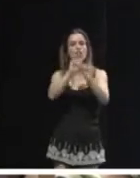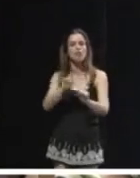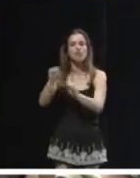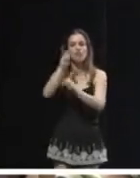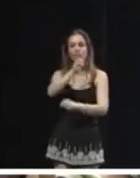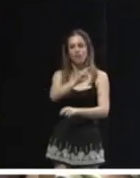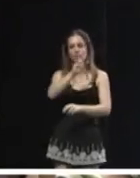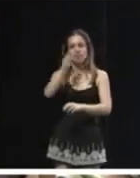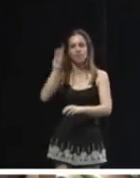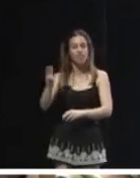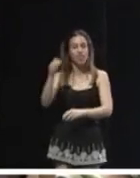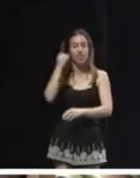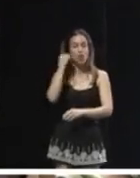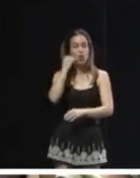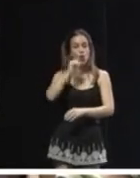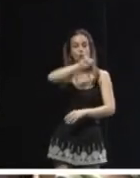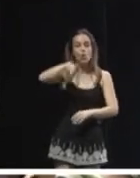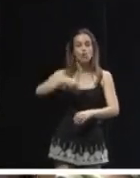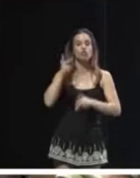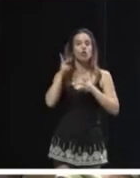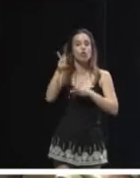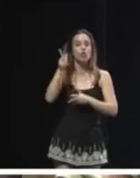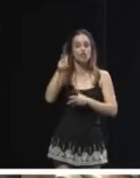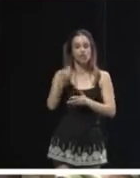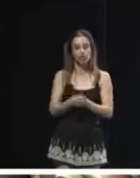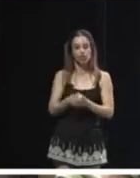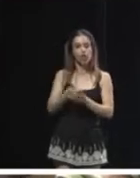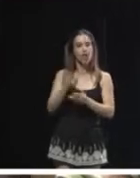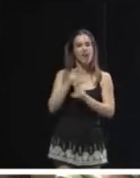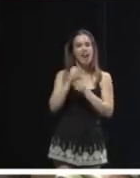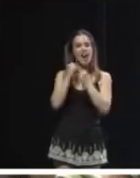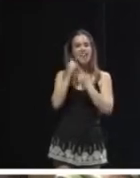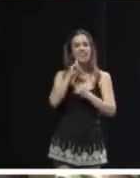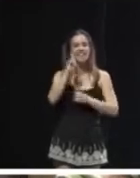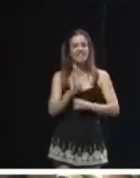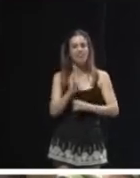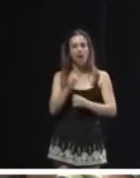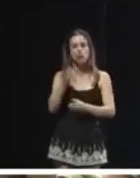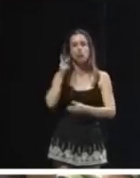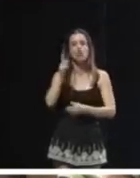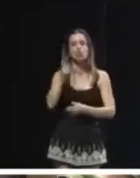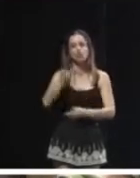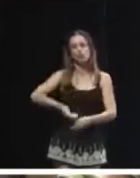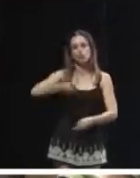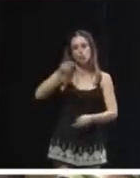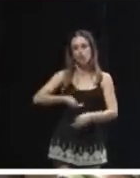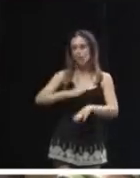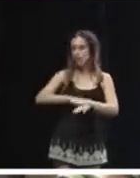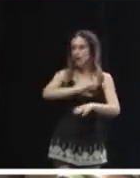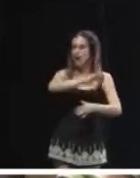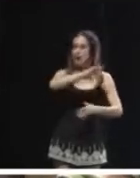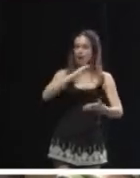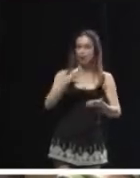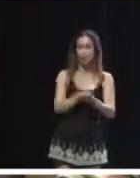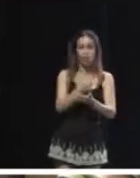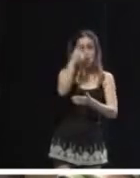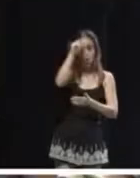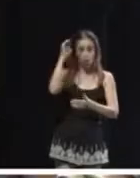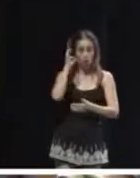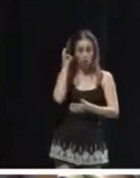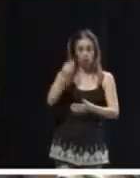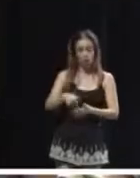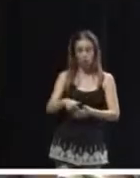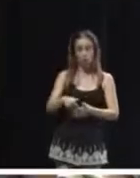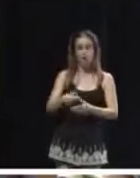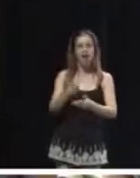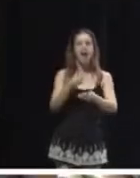julio nuestros derechos, que la energía es un derecho fundamental, que tenemos derecho a climatizarnos, a calentarnos en invierno